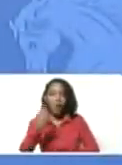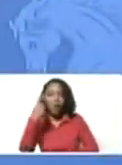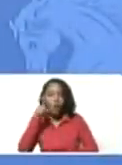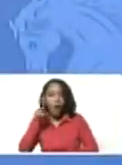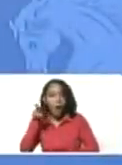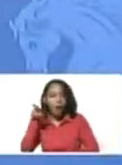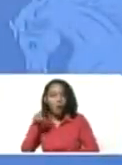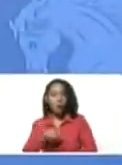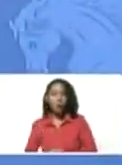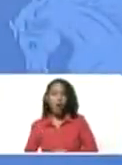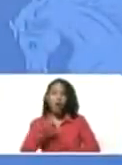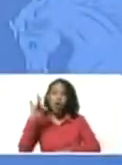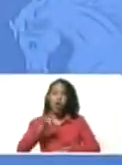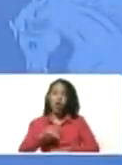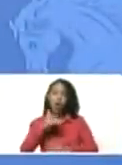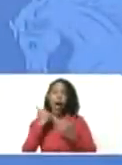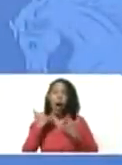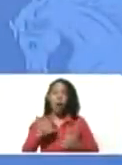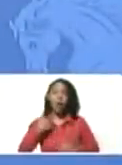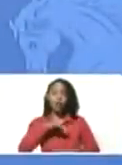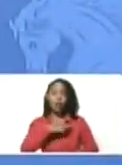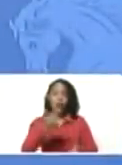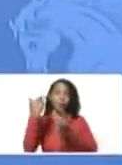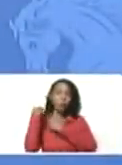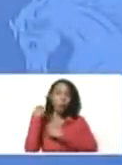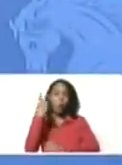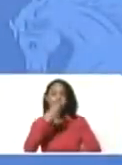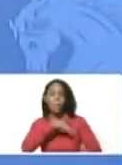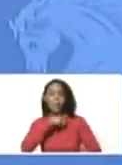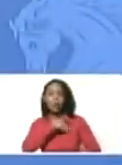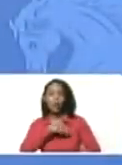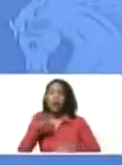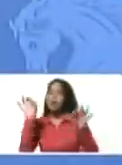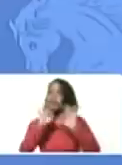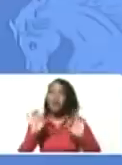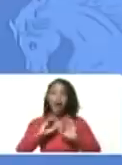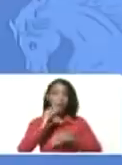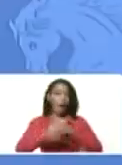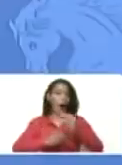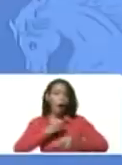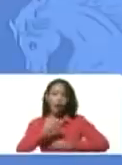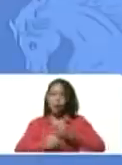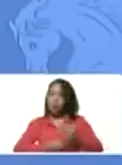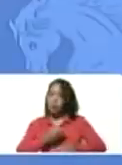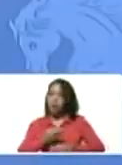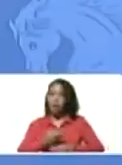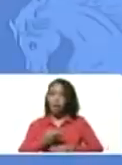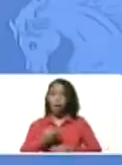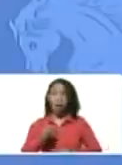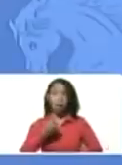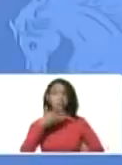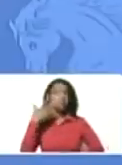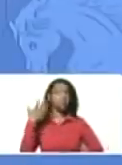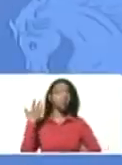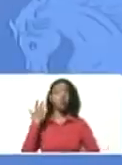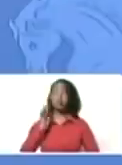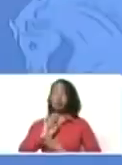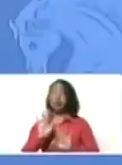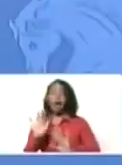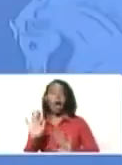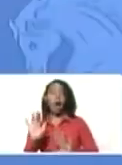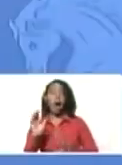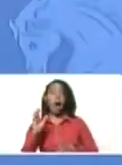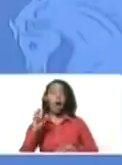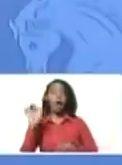Nos toca cumplir ahora nuestra misión. Nadie crea que se la está comiendo.